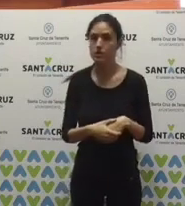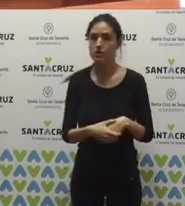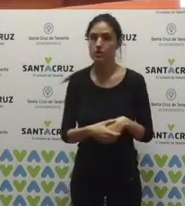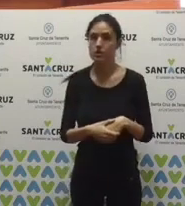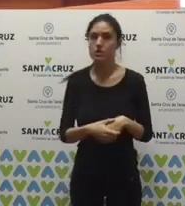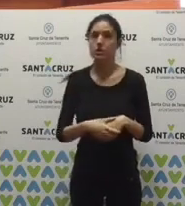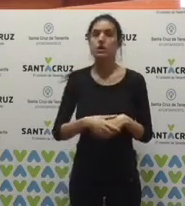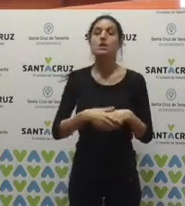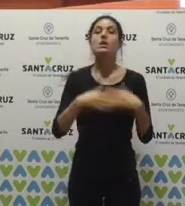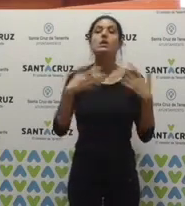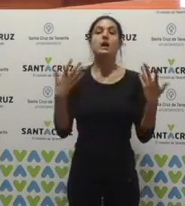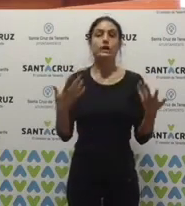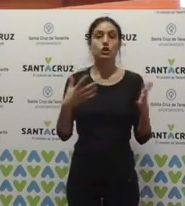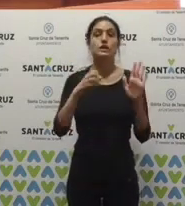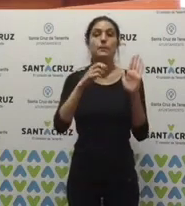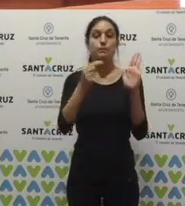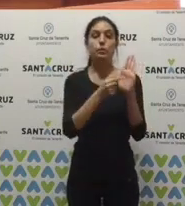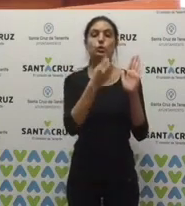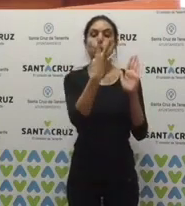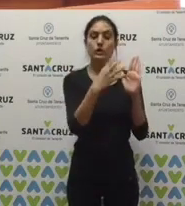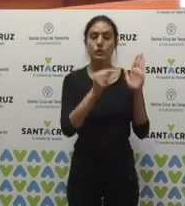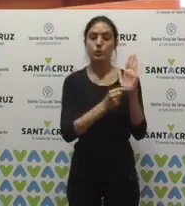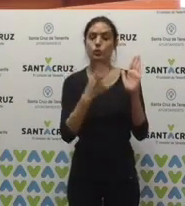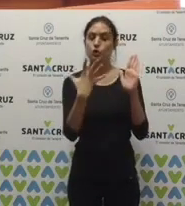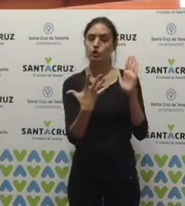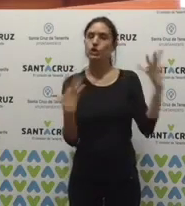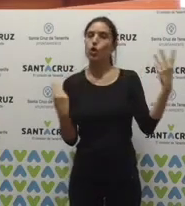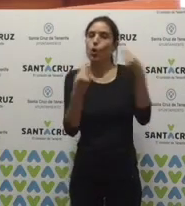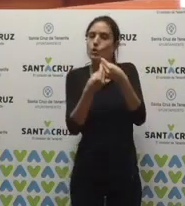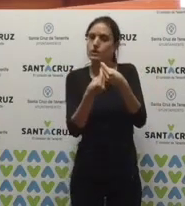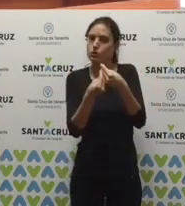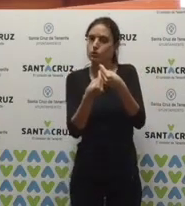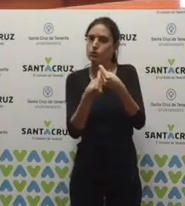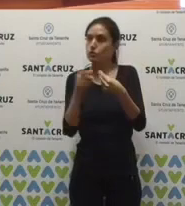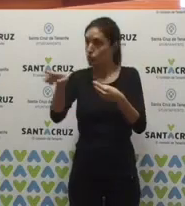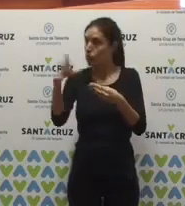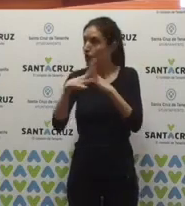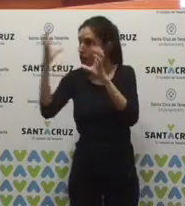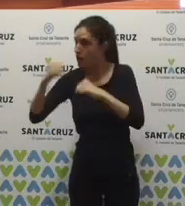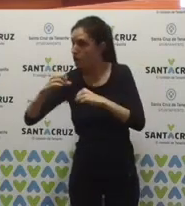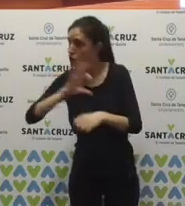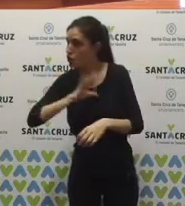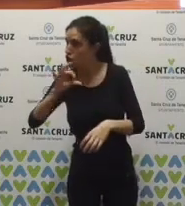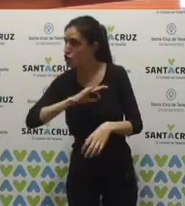así uniríamos el 4 y el 5 doña ya está usted estaría de acuerdo don ramón